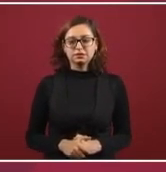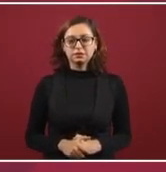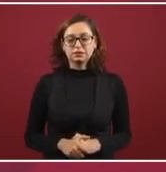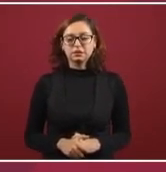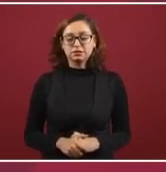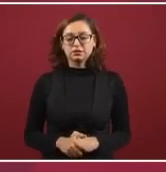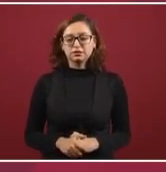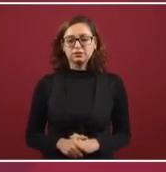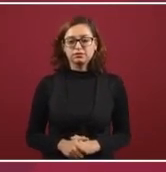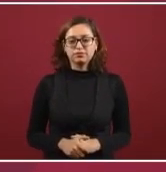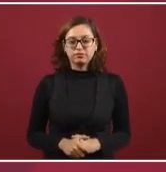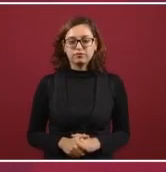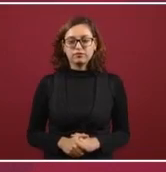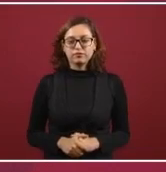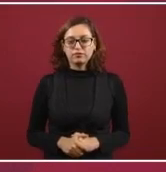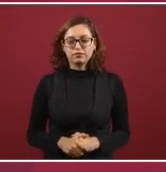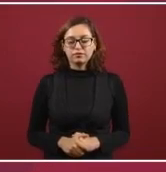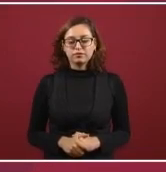porque